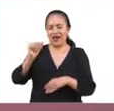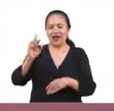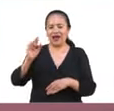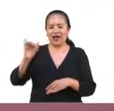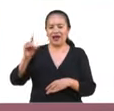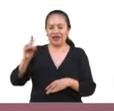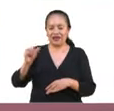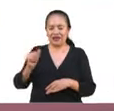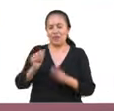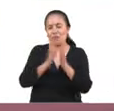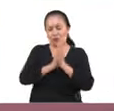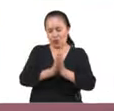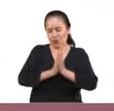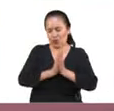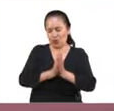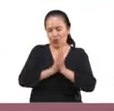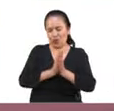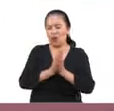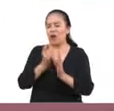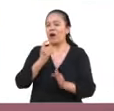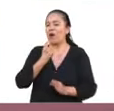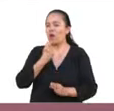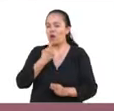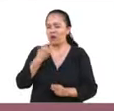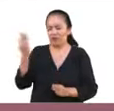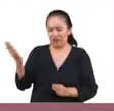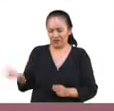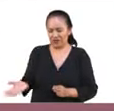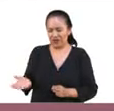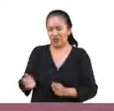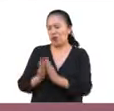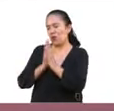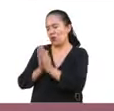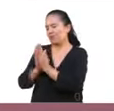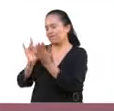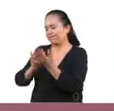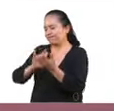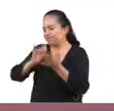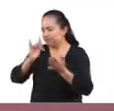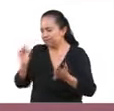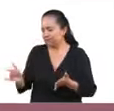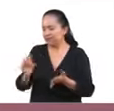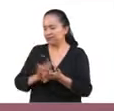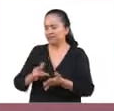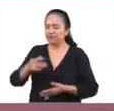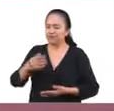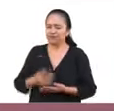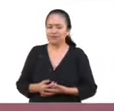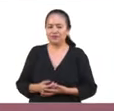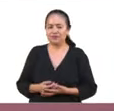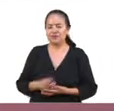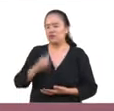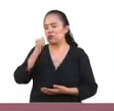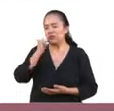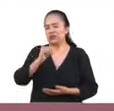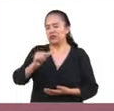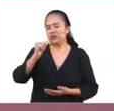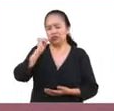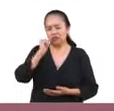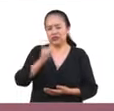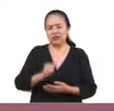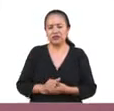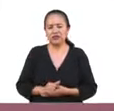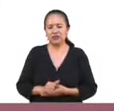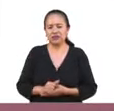nuestras felicitaciones y los más sinceros agradecimientos por estas acciones de gobierno, pues desde siempre se ha puesto